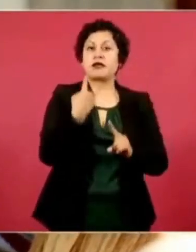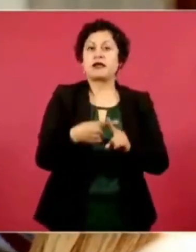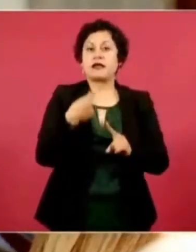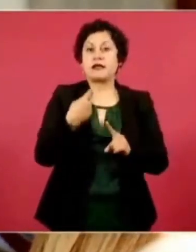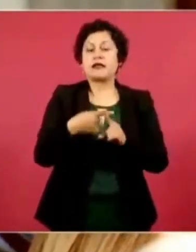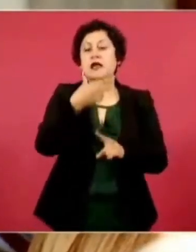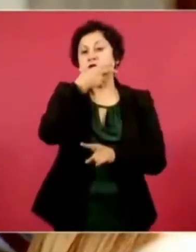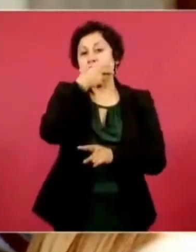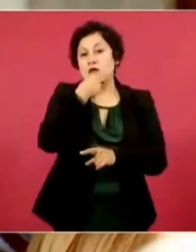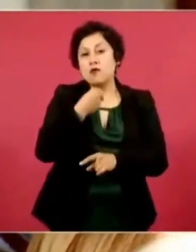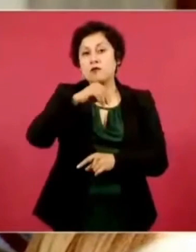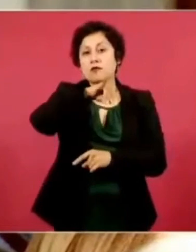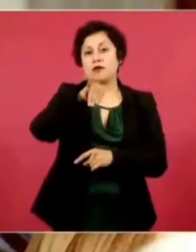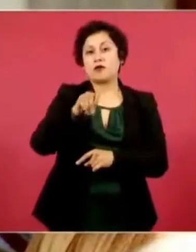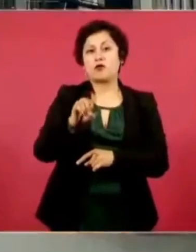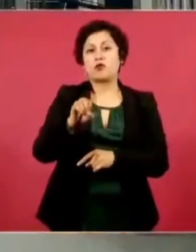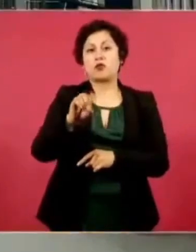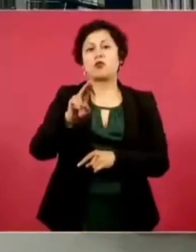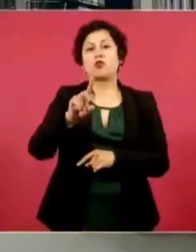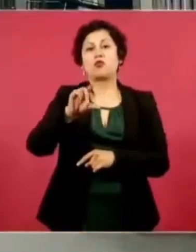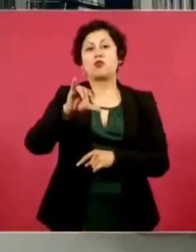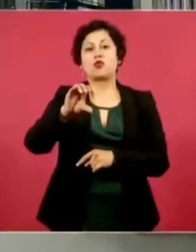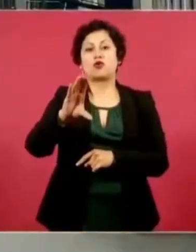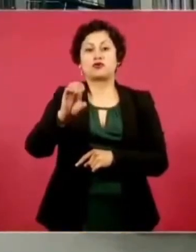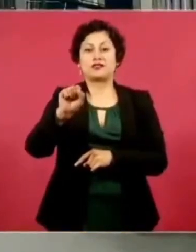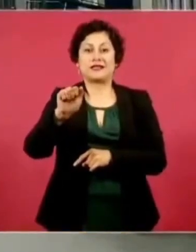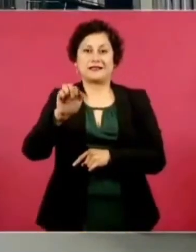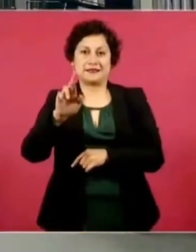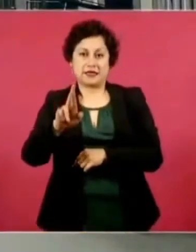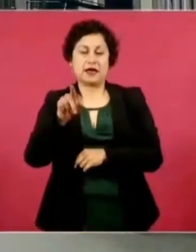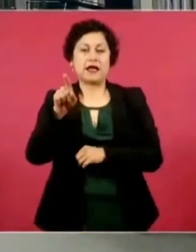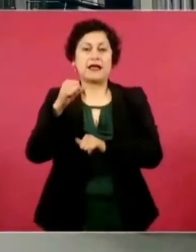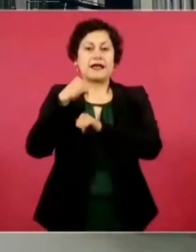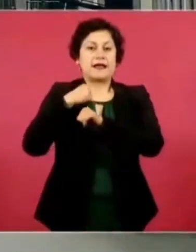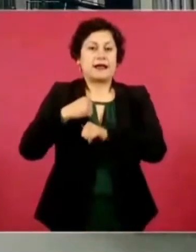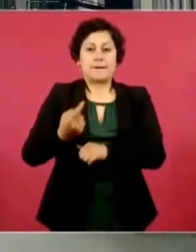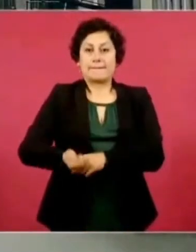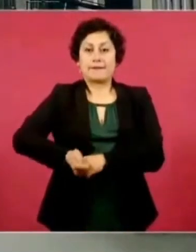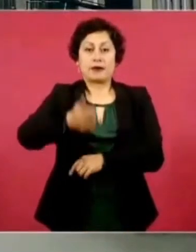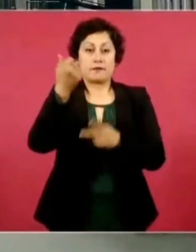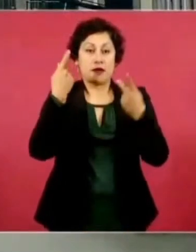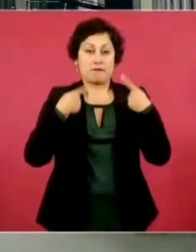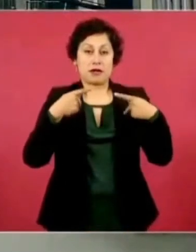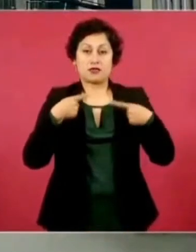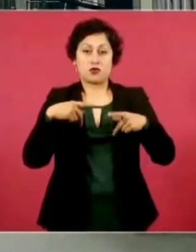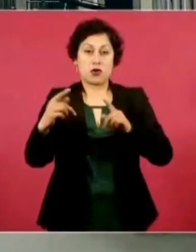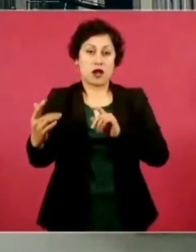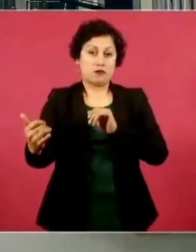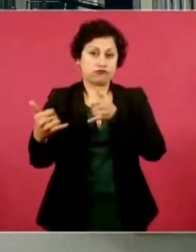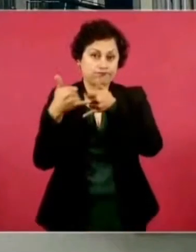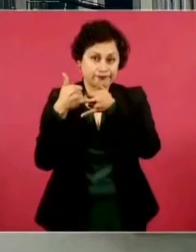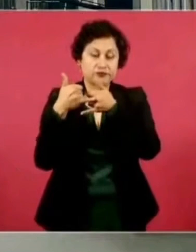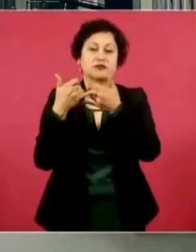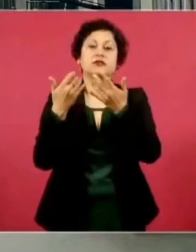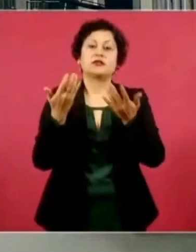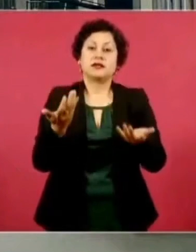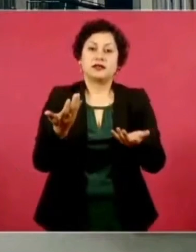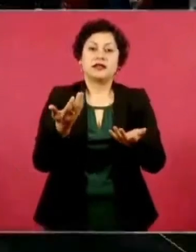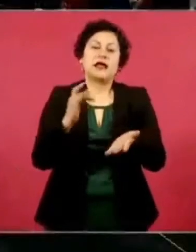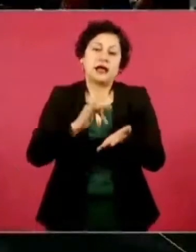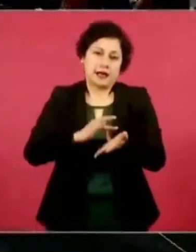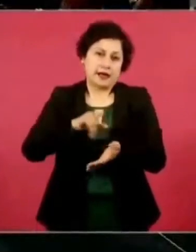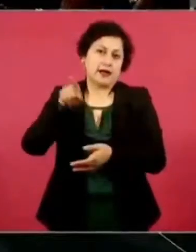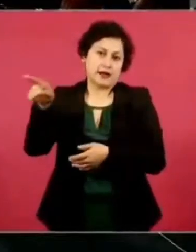Gallegos Estrada, que es del mecanismo, que es el primero que tuvo contacto conmigo, pero eso fue gracias pues, a la gente de Rosa Isela que se